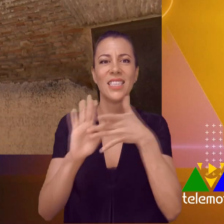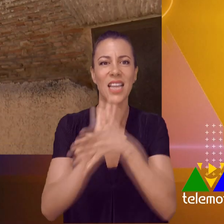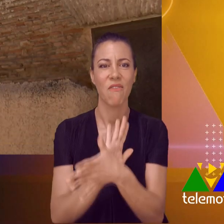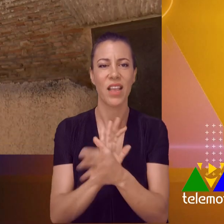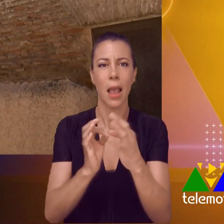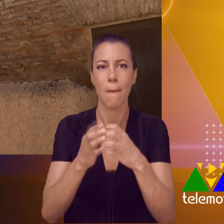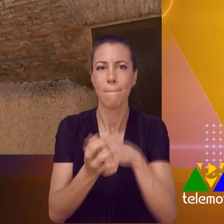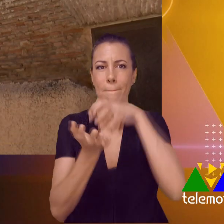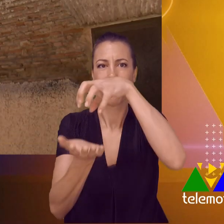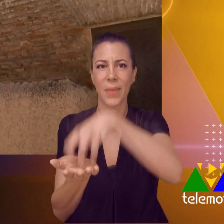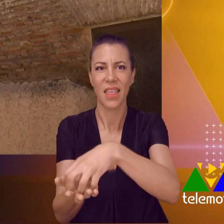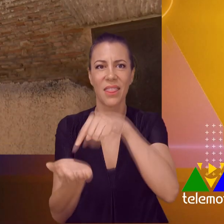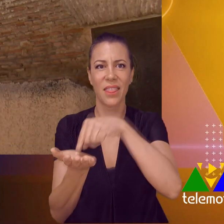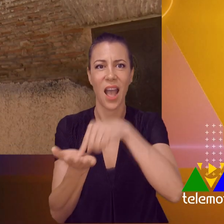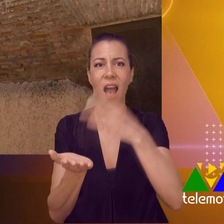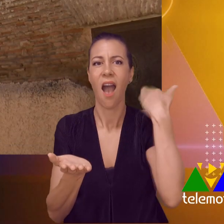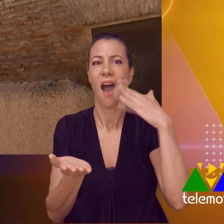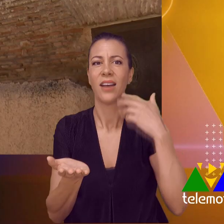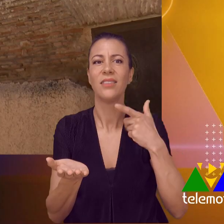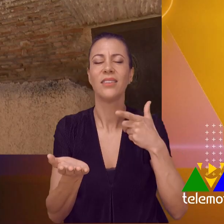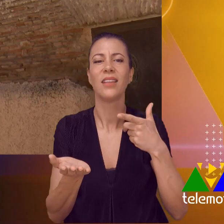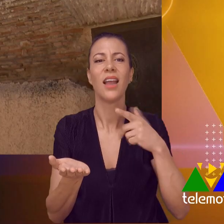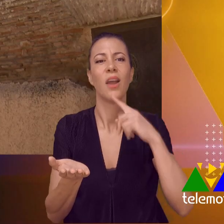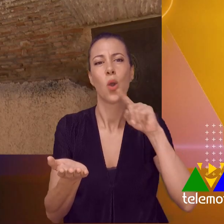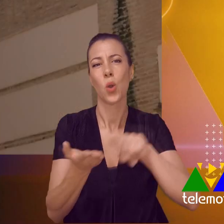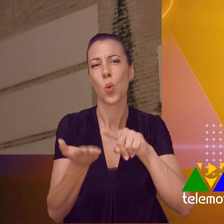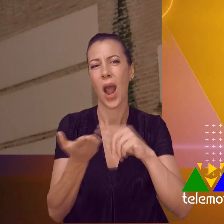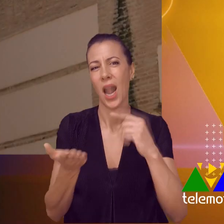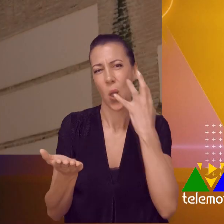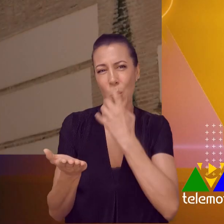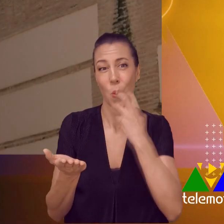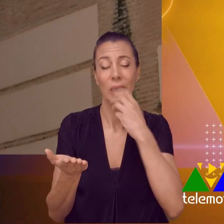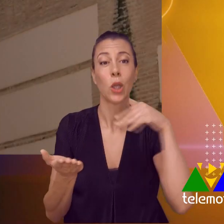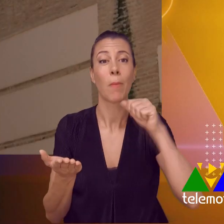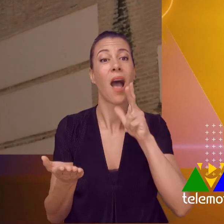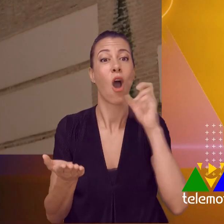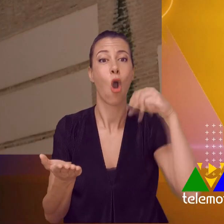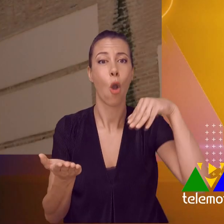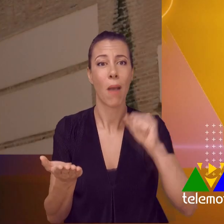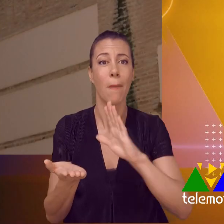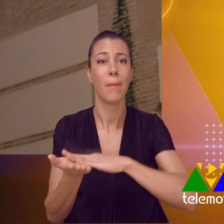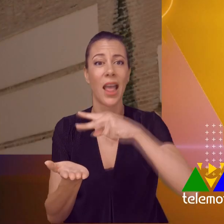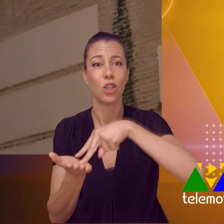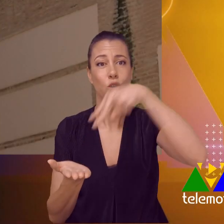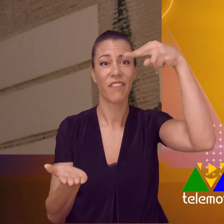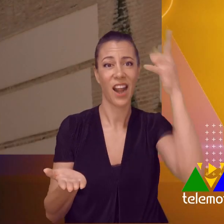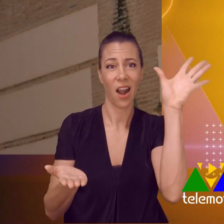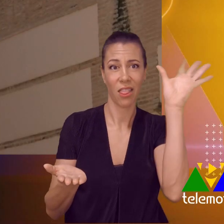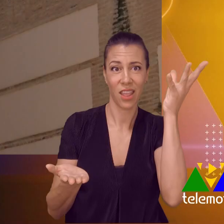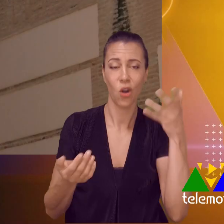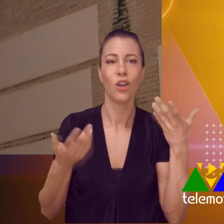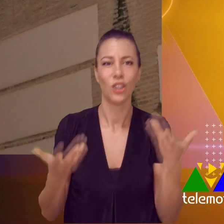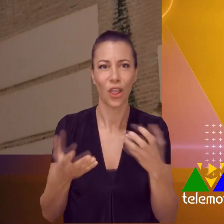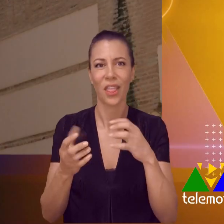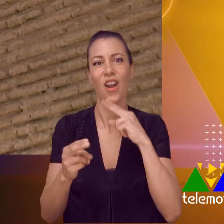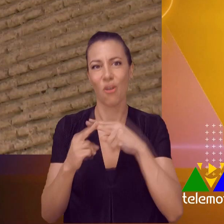para subir al cielo, ¿no? Pues todavía existe una mezquita de la Roca en Jerusalén, ¿no? Pues ellos también seguían dando, igual que nosotros tenemos iglesias